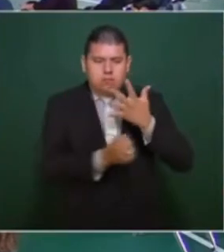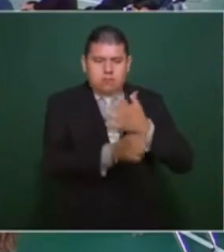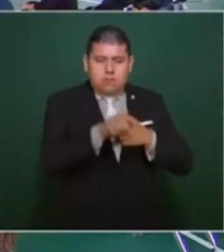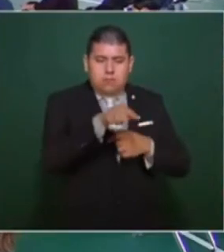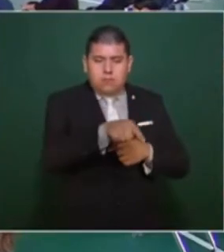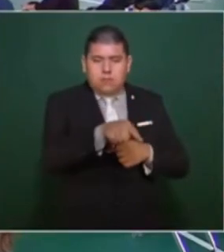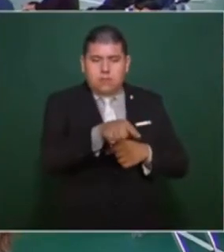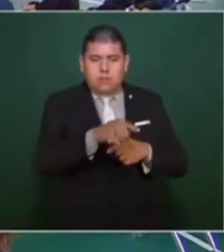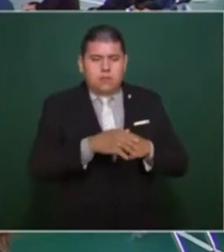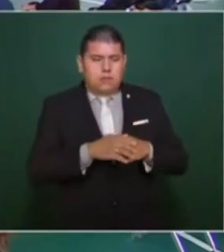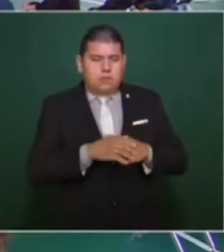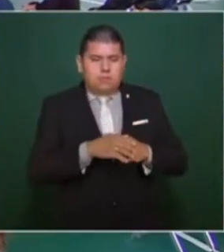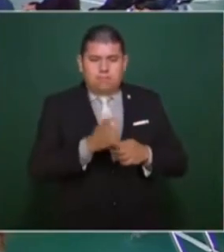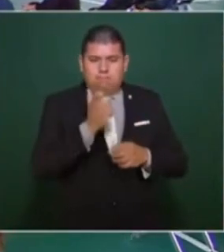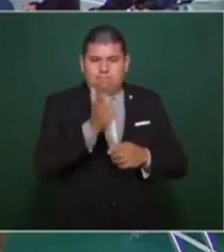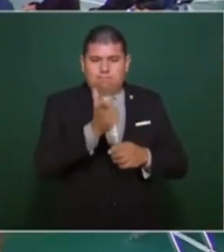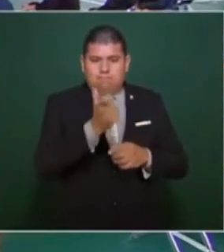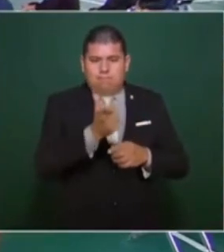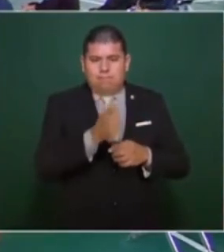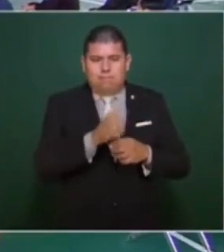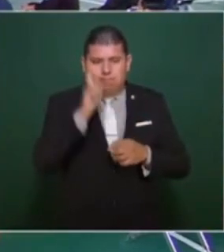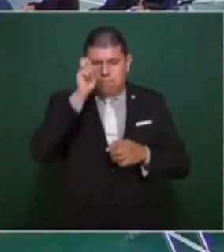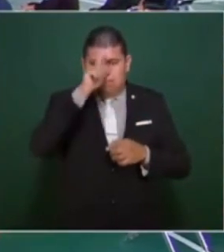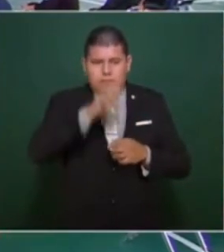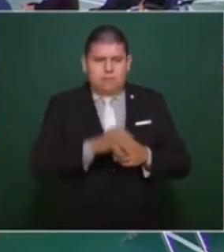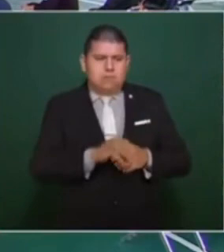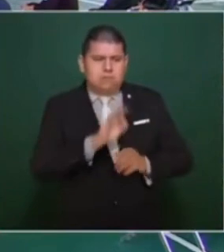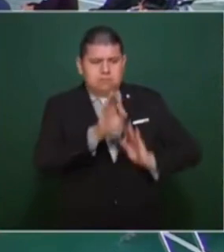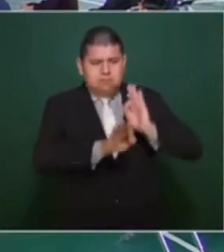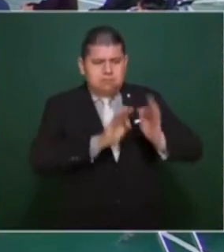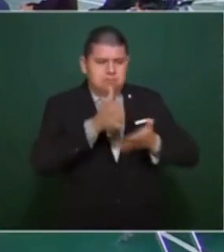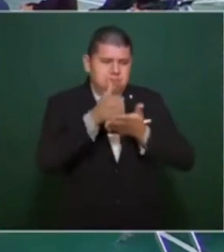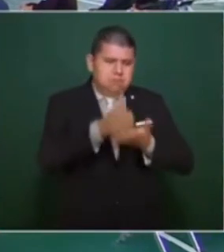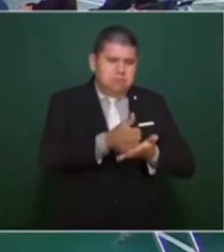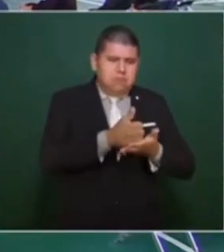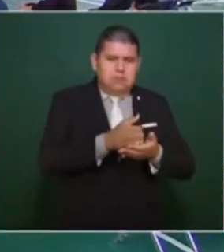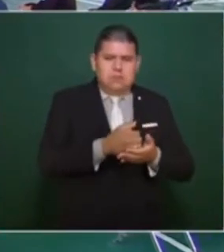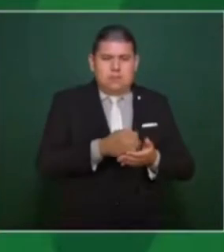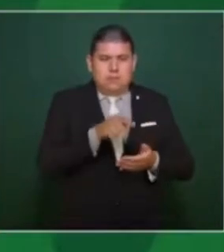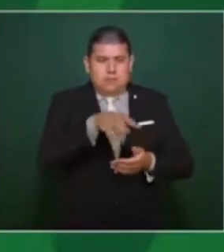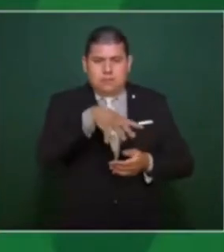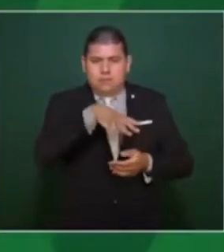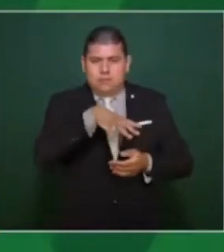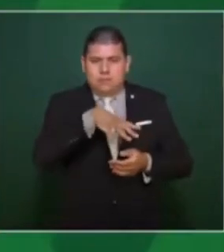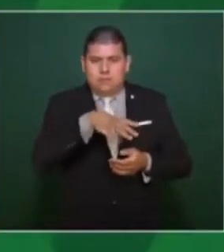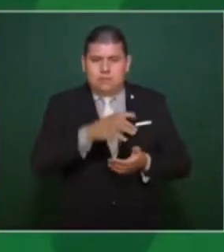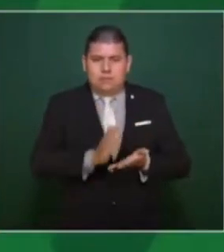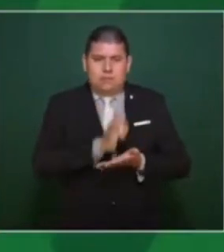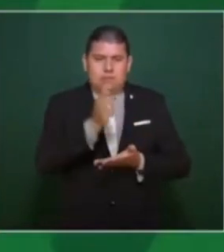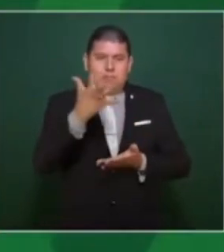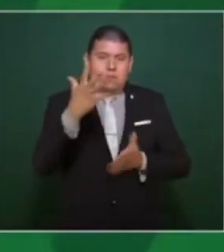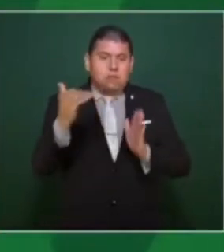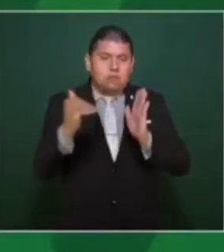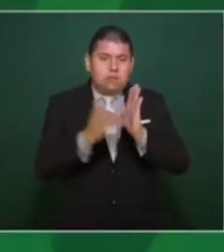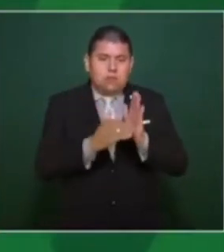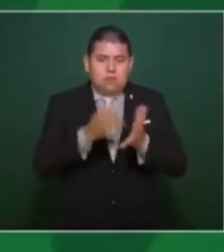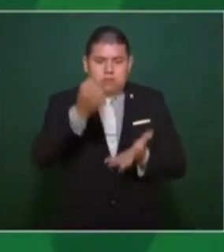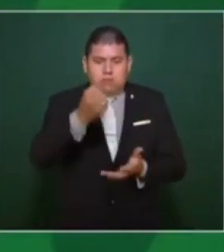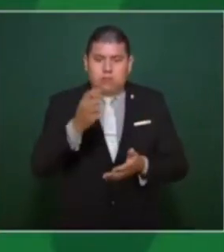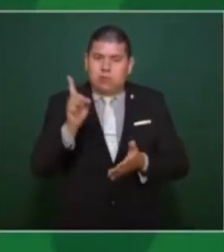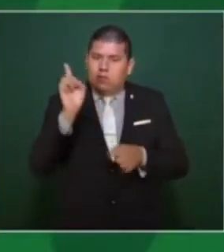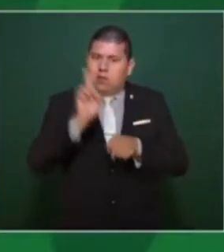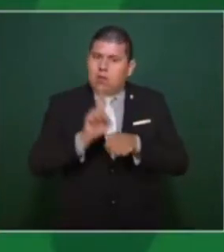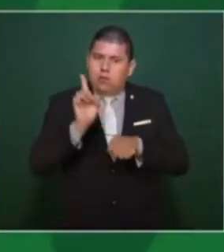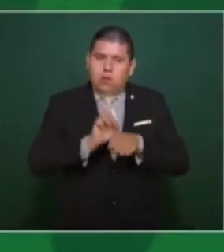mantenimiento, el atenderlo, pues hasta 5,000 pesos diarios,